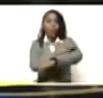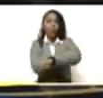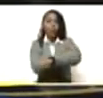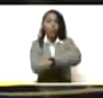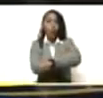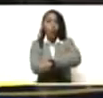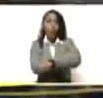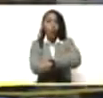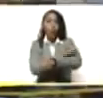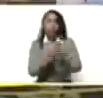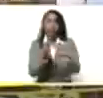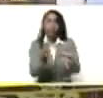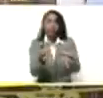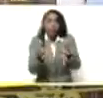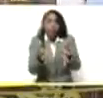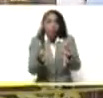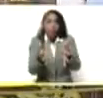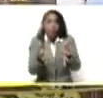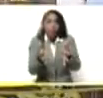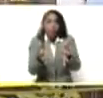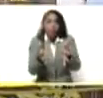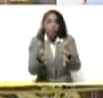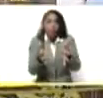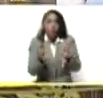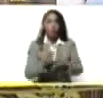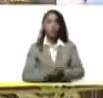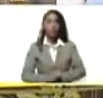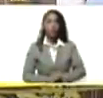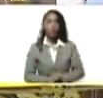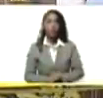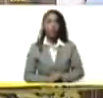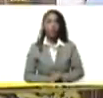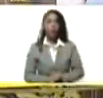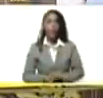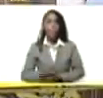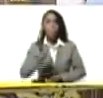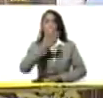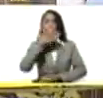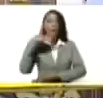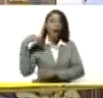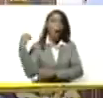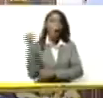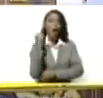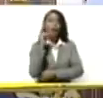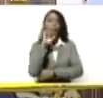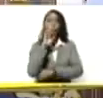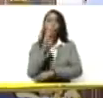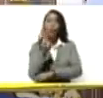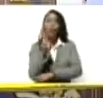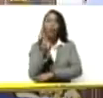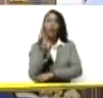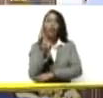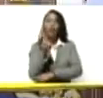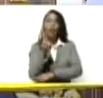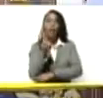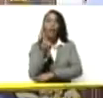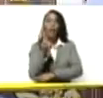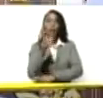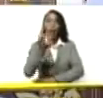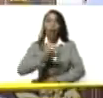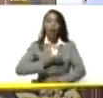real para estimular el crecimiento económico de la economía social un